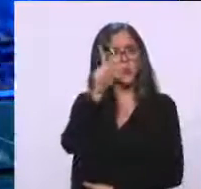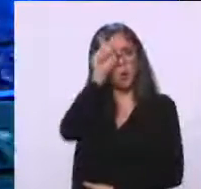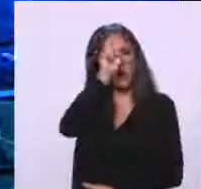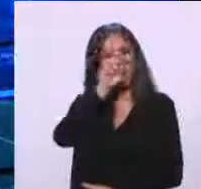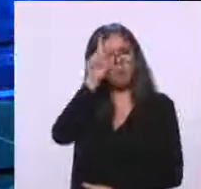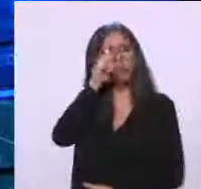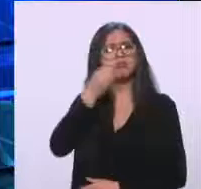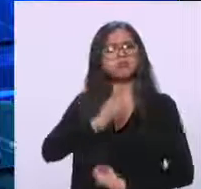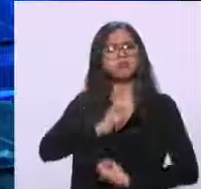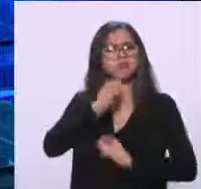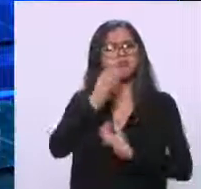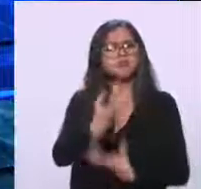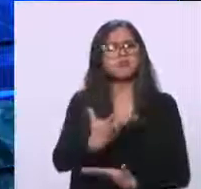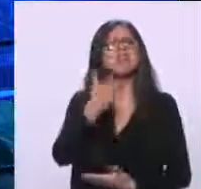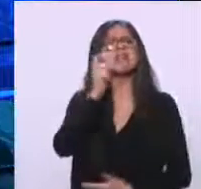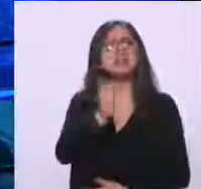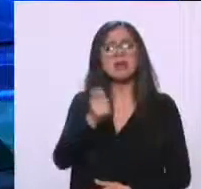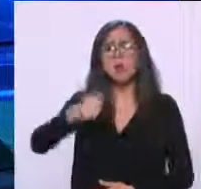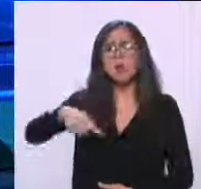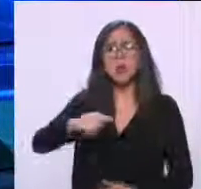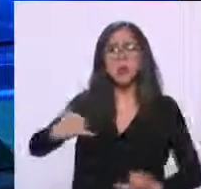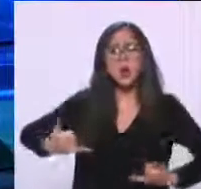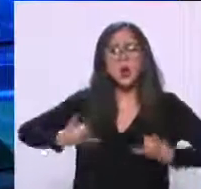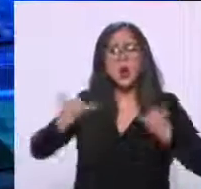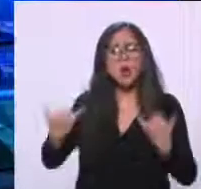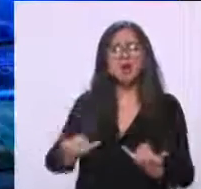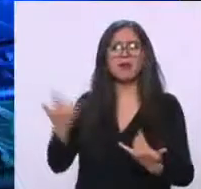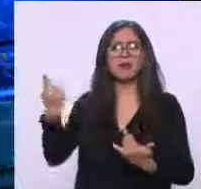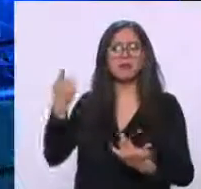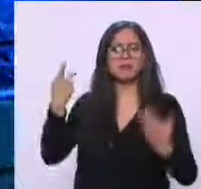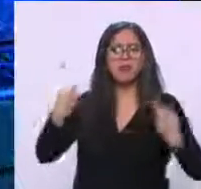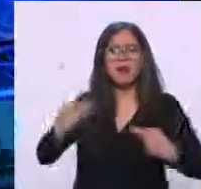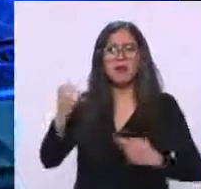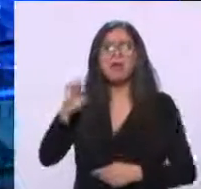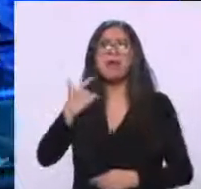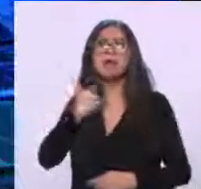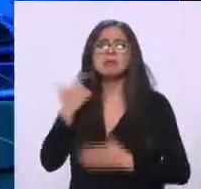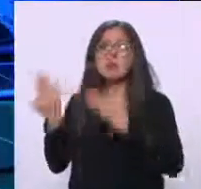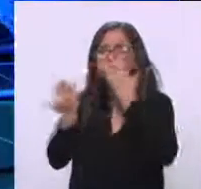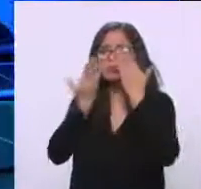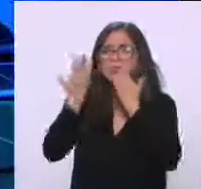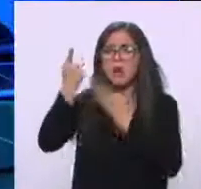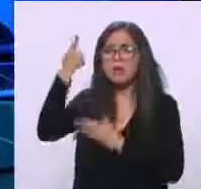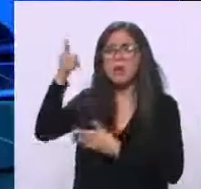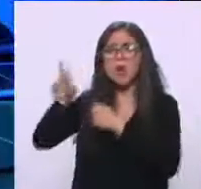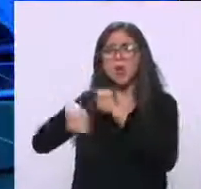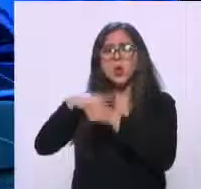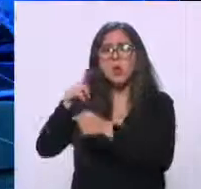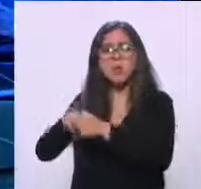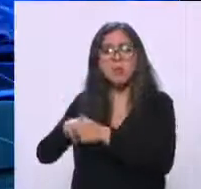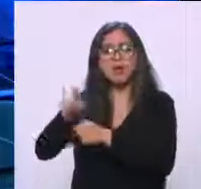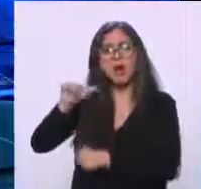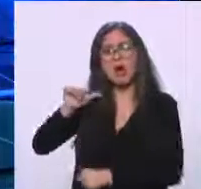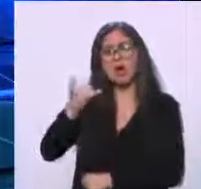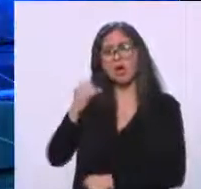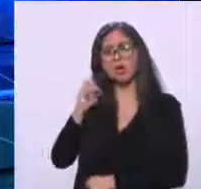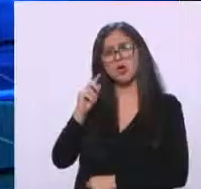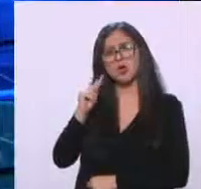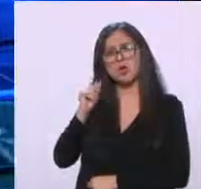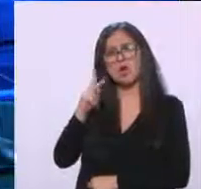con el caso de los jóvenes, de los normalistas desaparecidos allá en Iguala, los jóvenes normalistas de